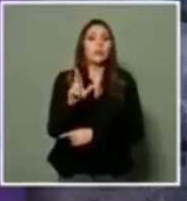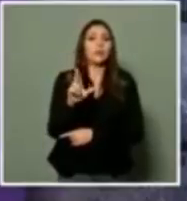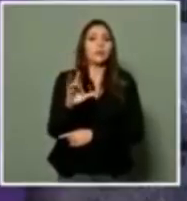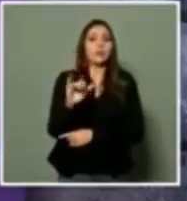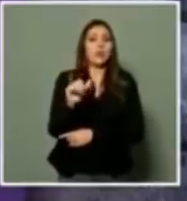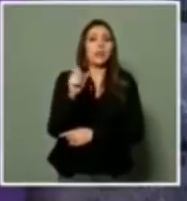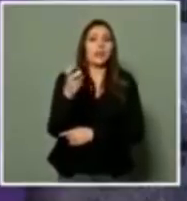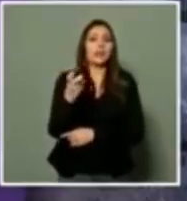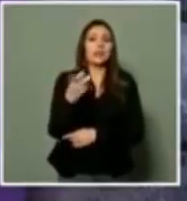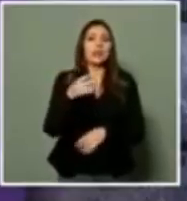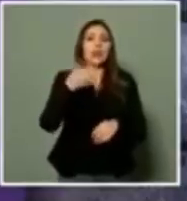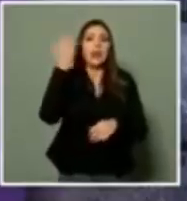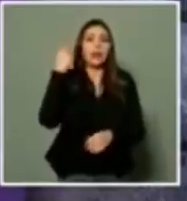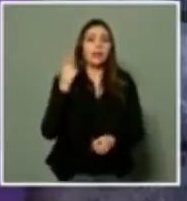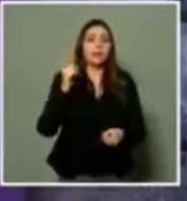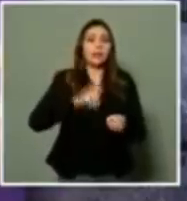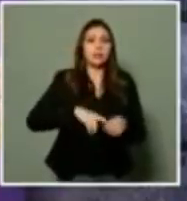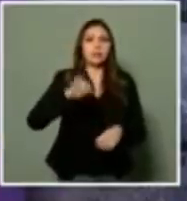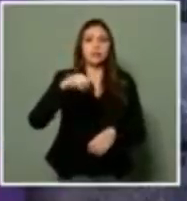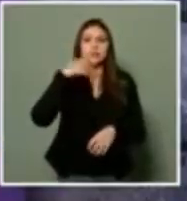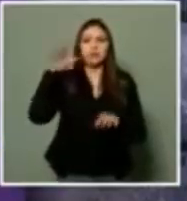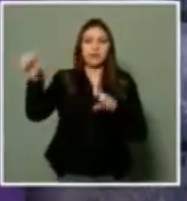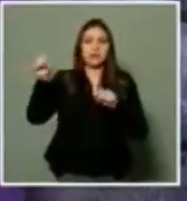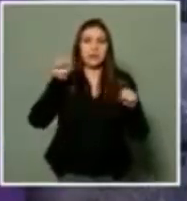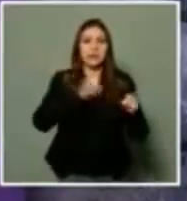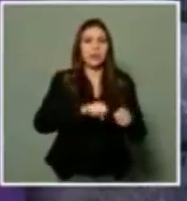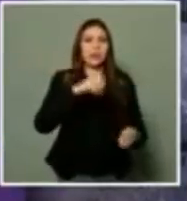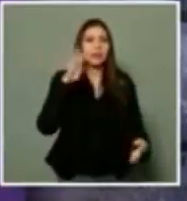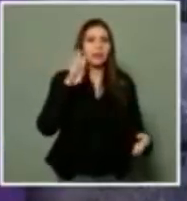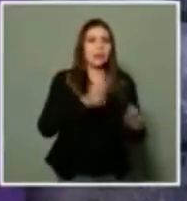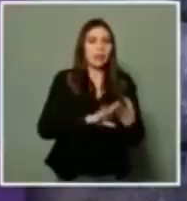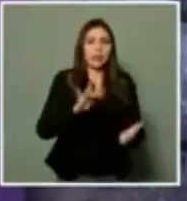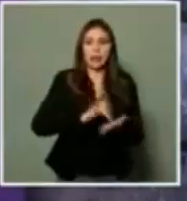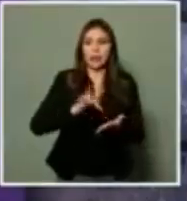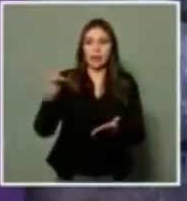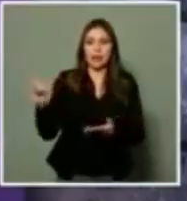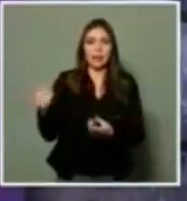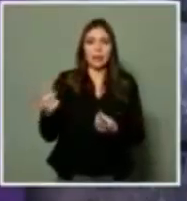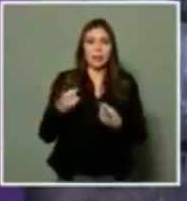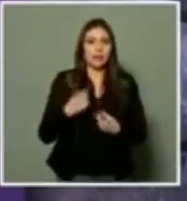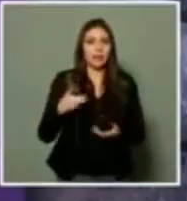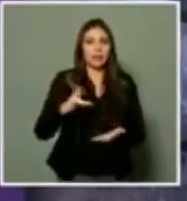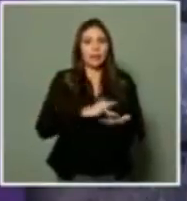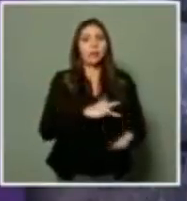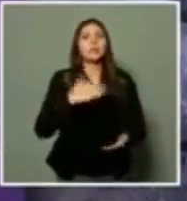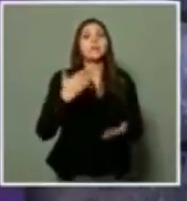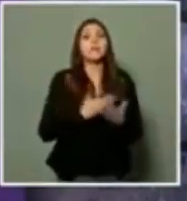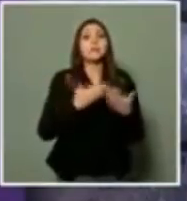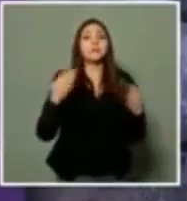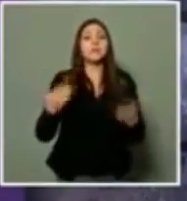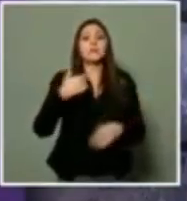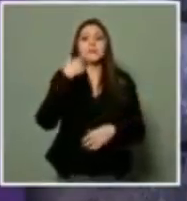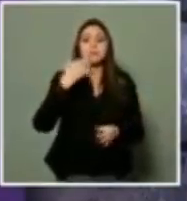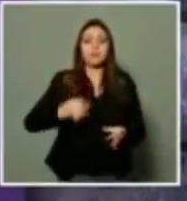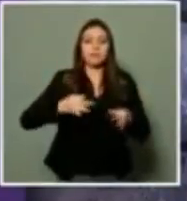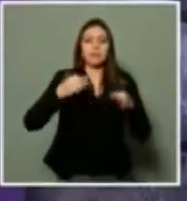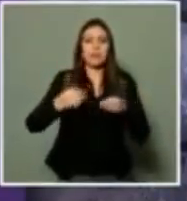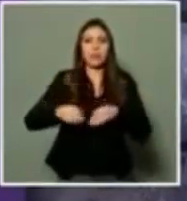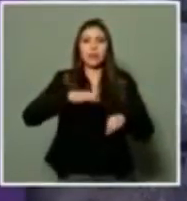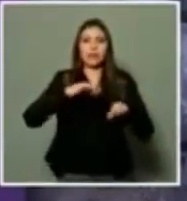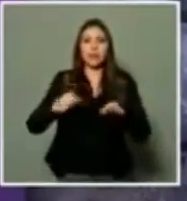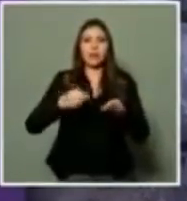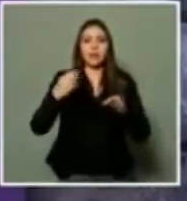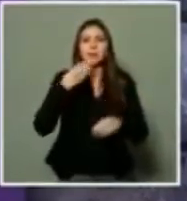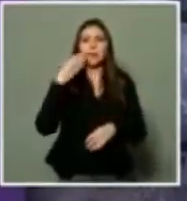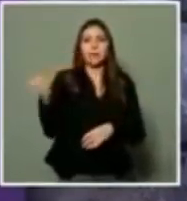Hernández. Y por supuesto que la vamos a meter a la cárcel. Gracias por el favor. Eficiencia, transparencia y mano firme será mi forma